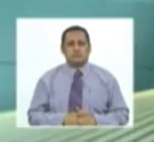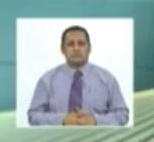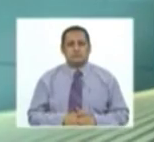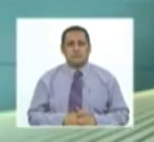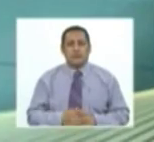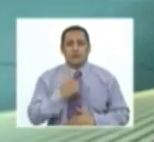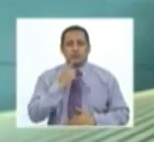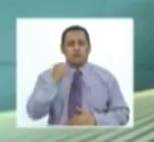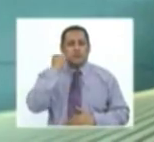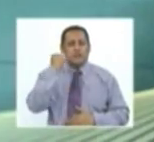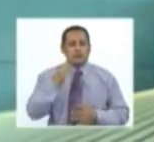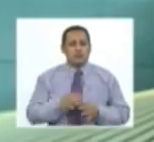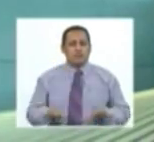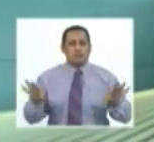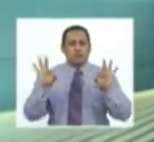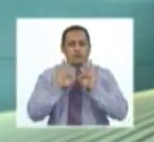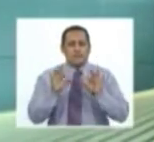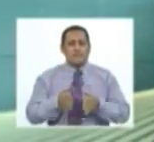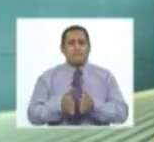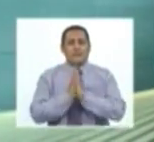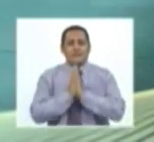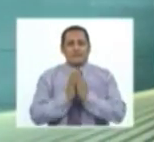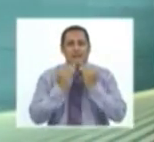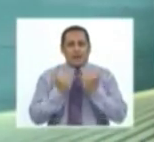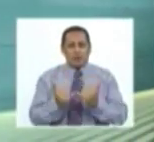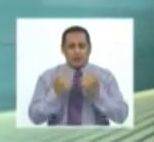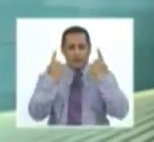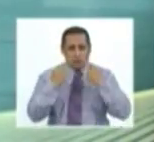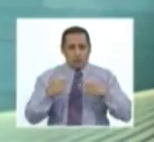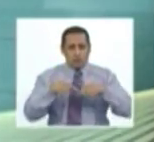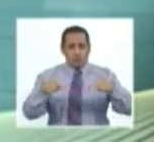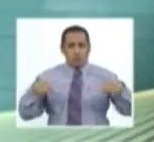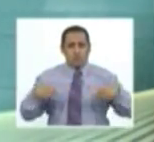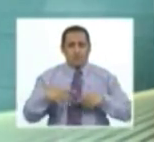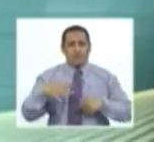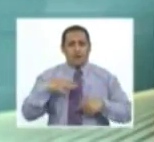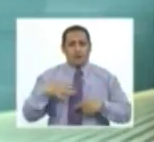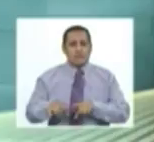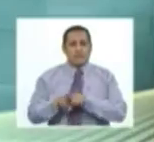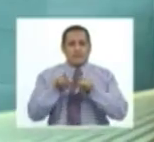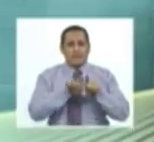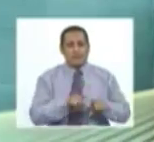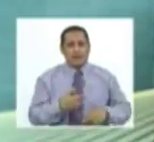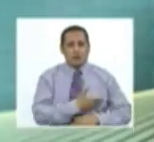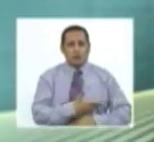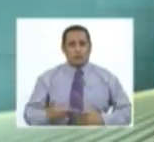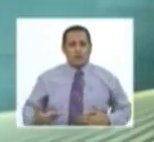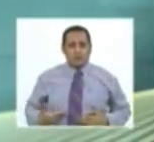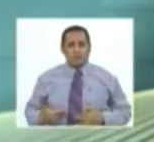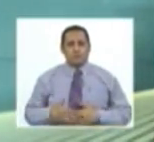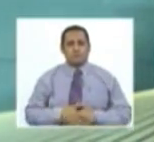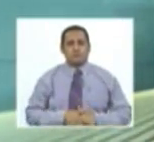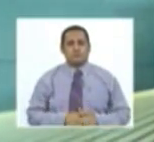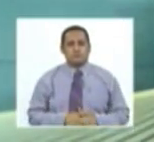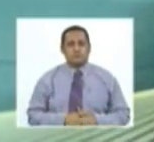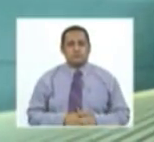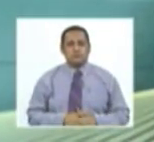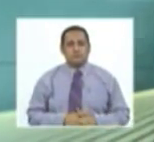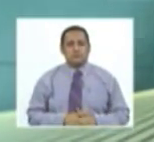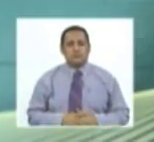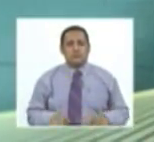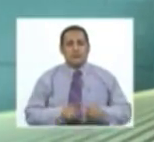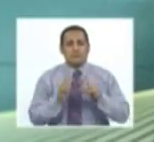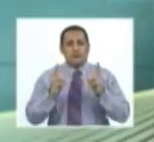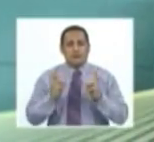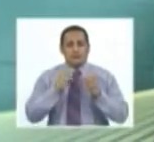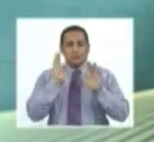Es un derecho fundamental exigible tanto en el ámbito privado como el ámbito público. El caso